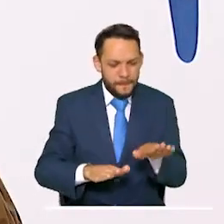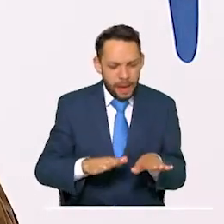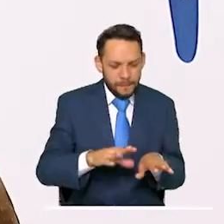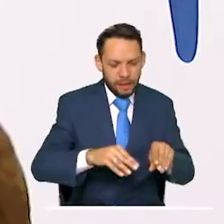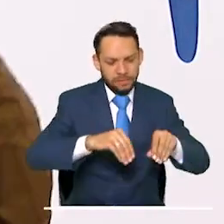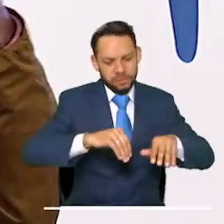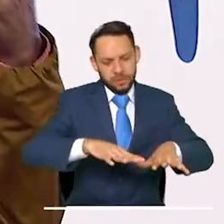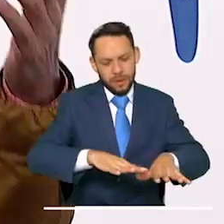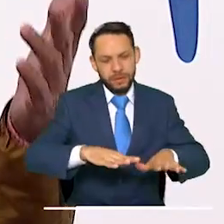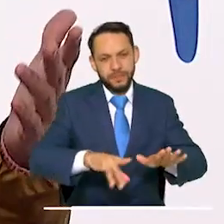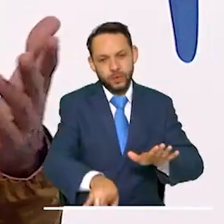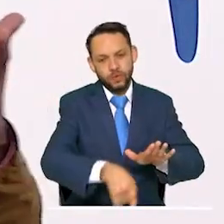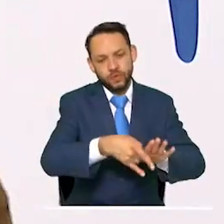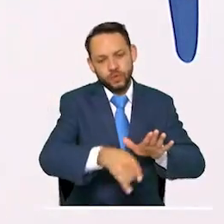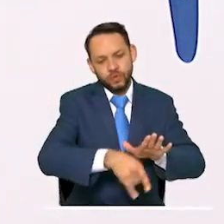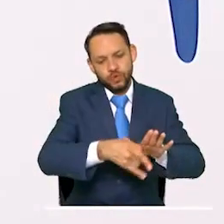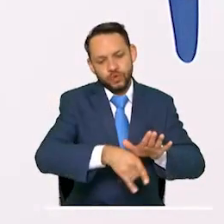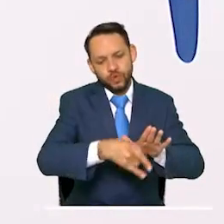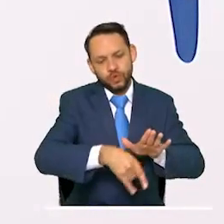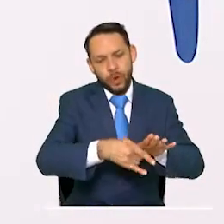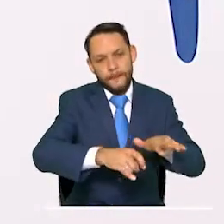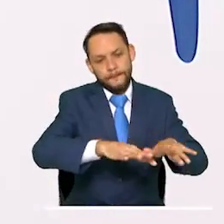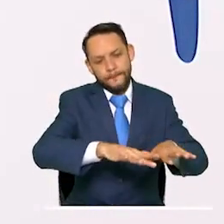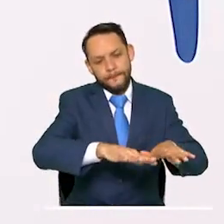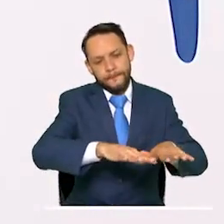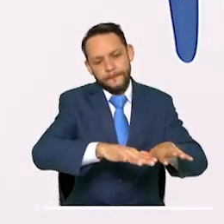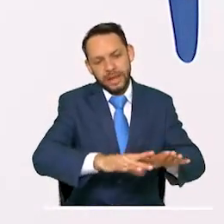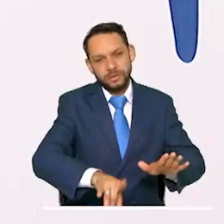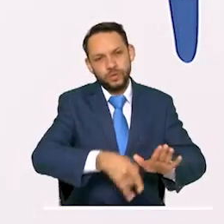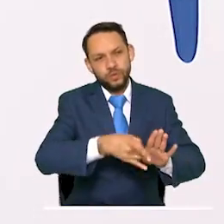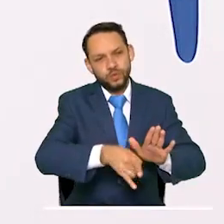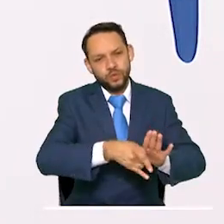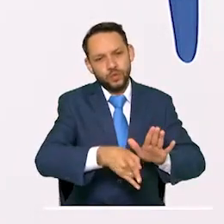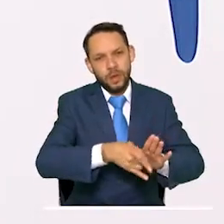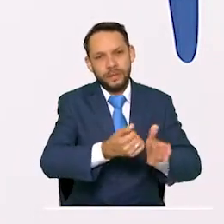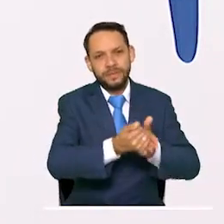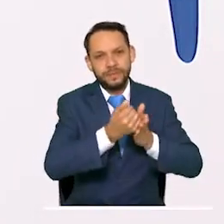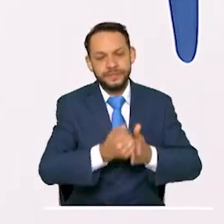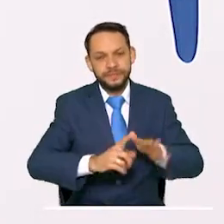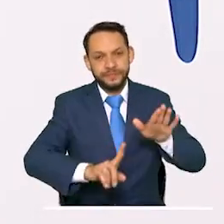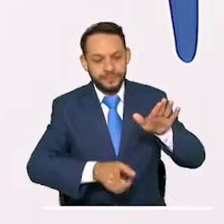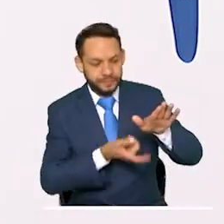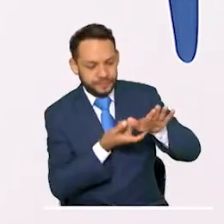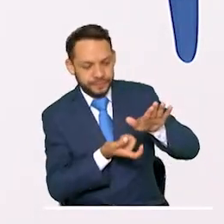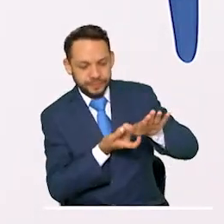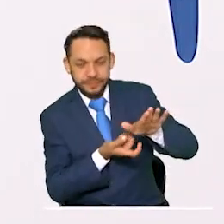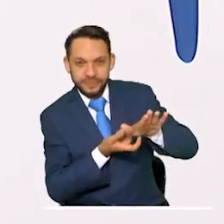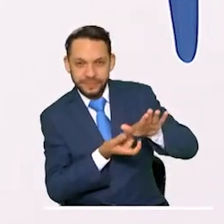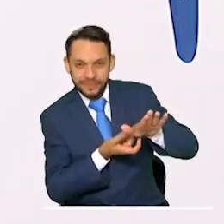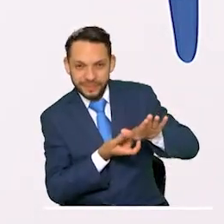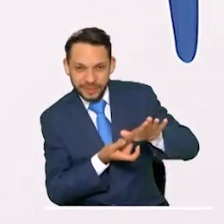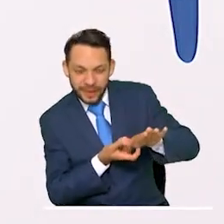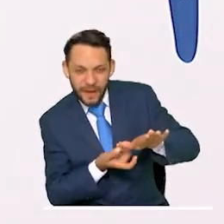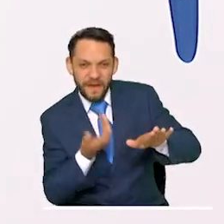di cuenta de los estudios que otras personas estaban haciendo para el espolón calcáneo, para el dolor de la planta